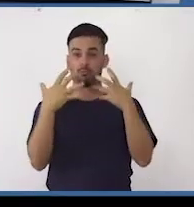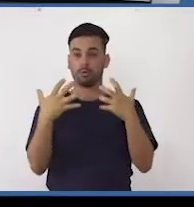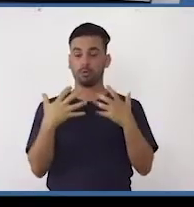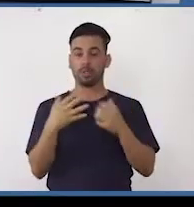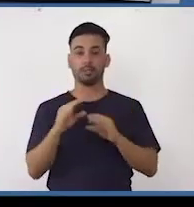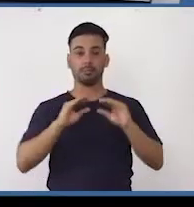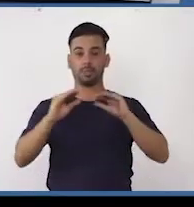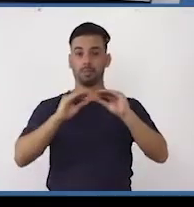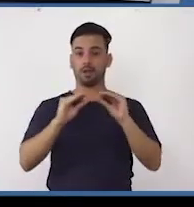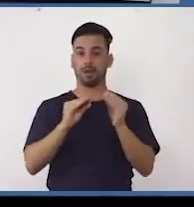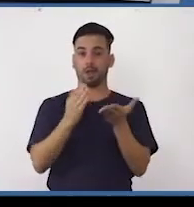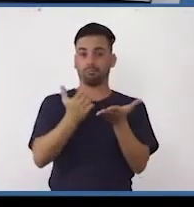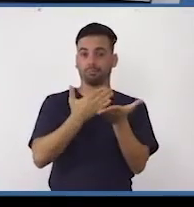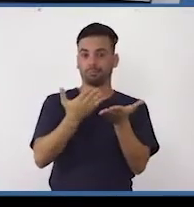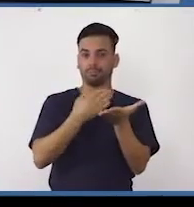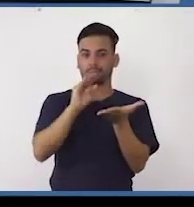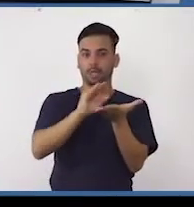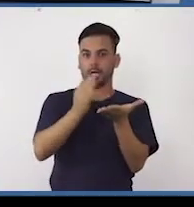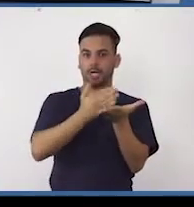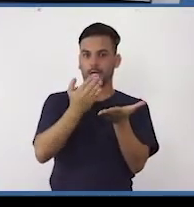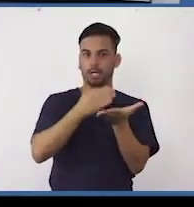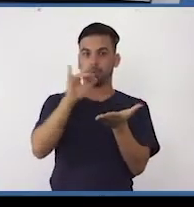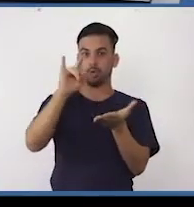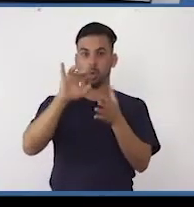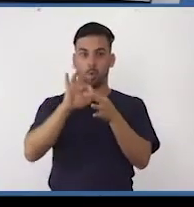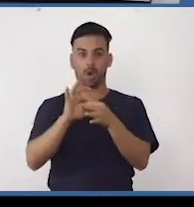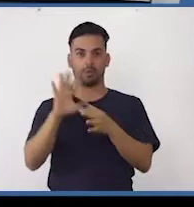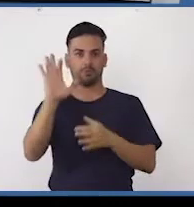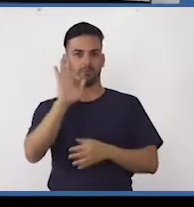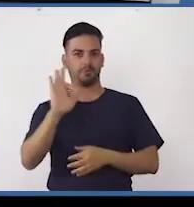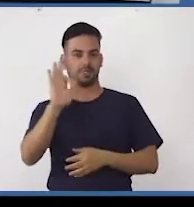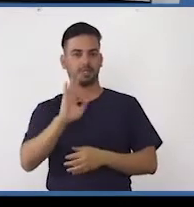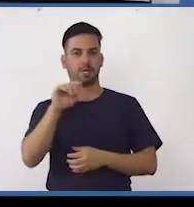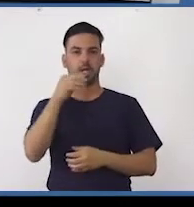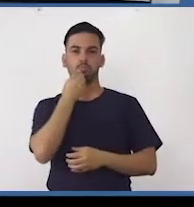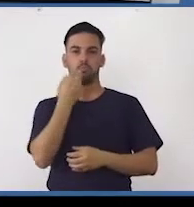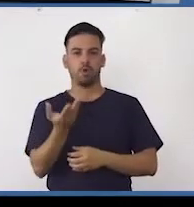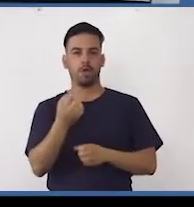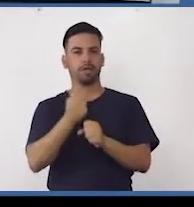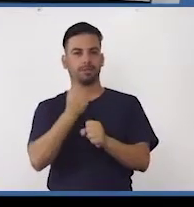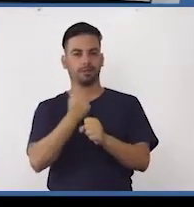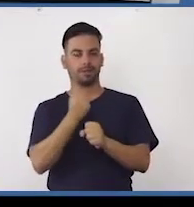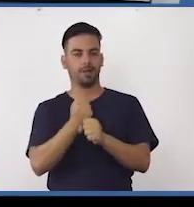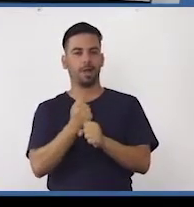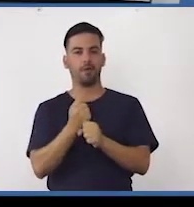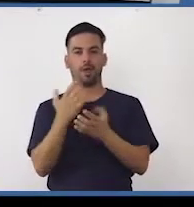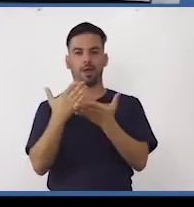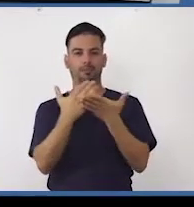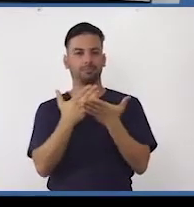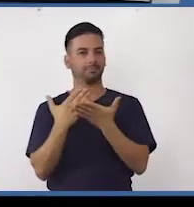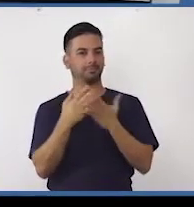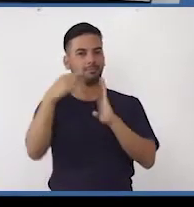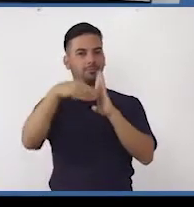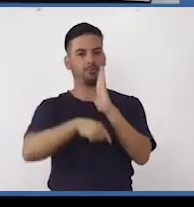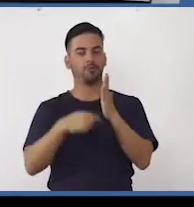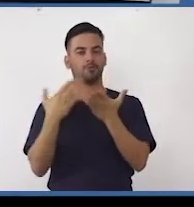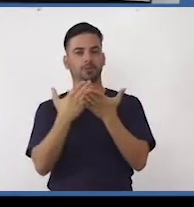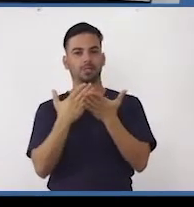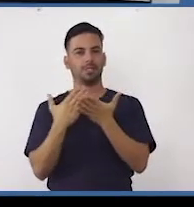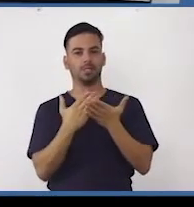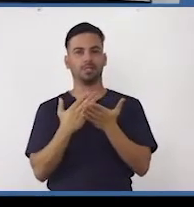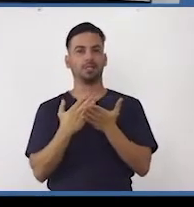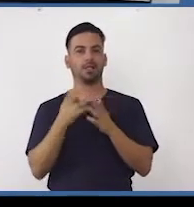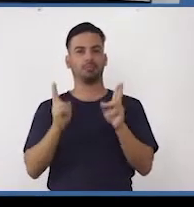su lápiz, su libreta y su libro de texto de 9º grado para poder trabajar y guiarnos en los ejercicios que proponemos y en la secuencia